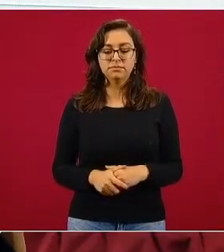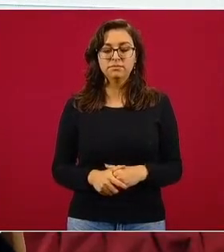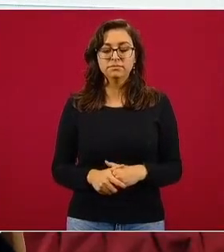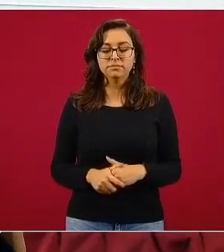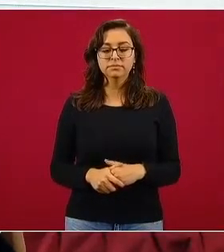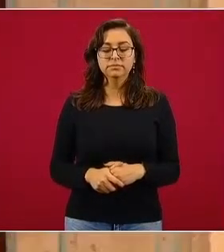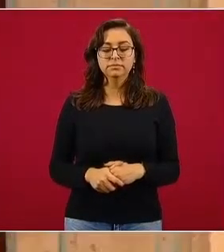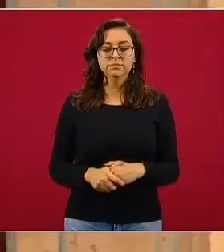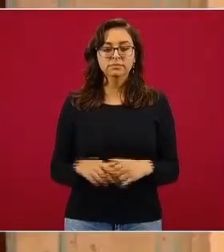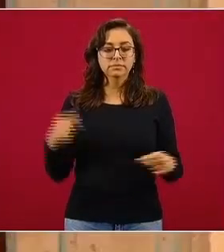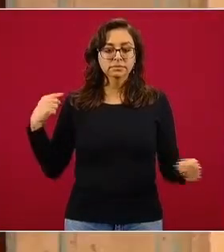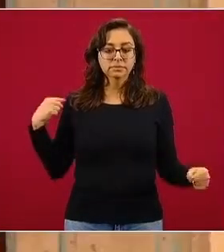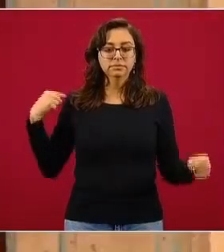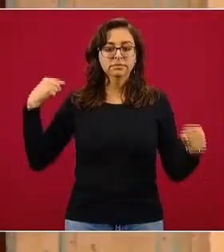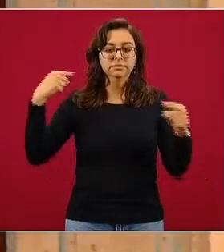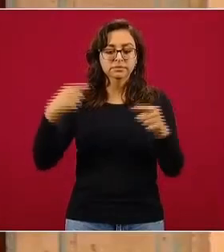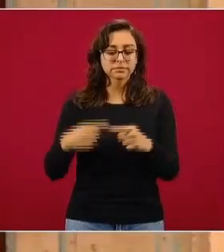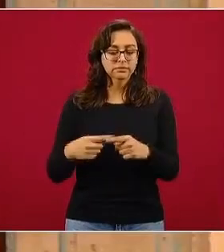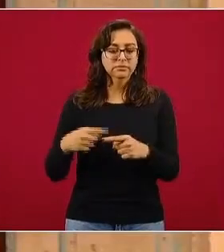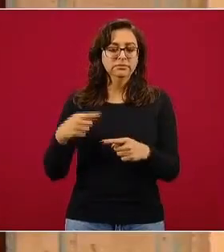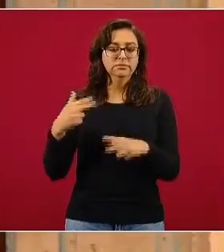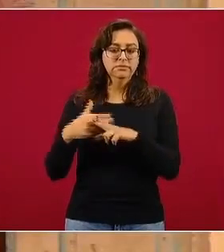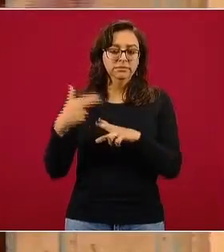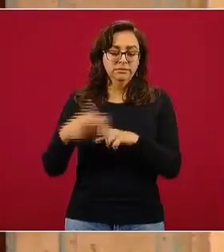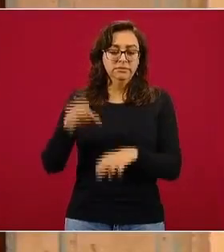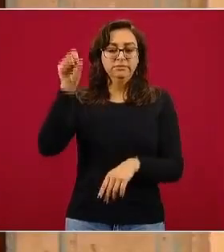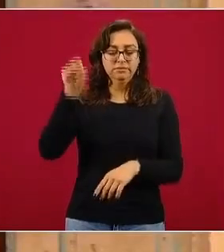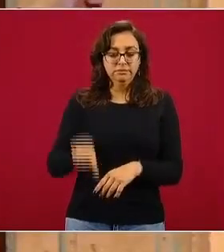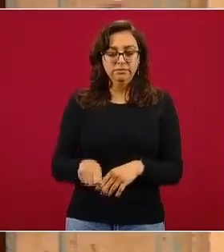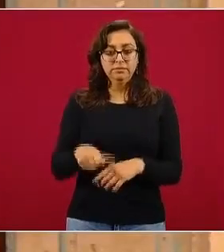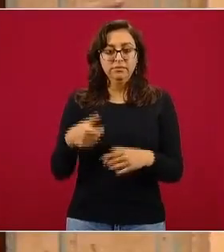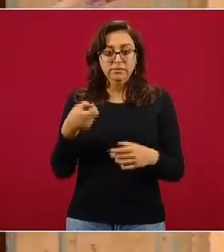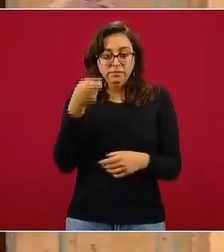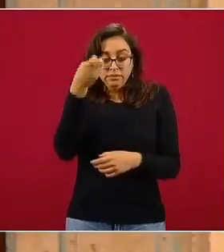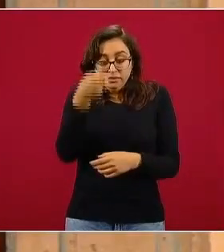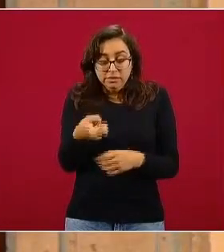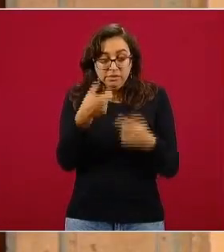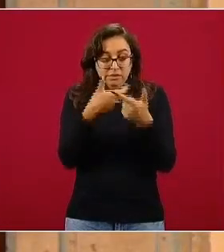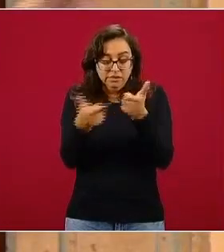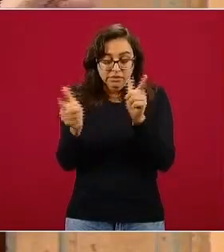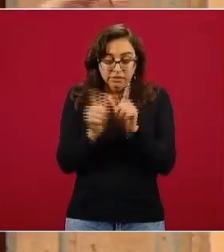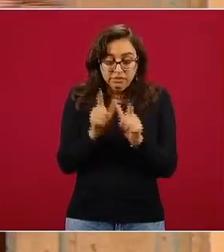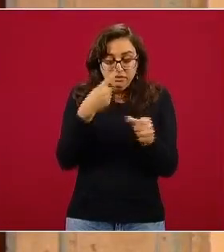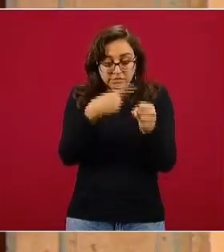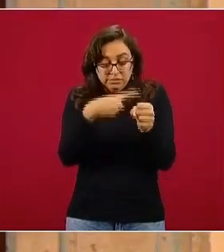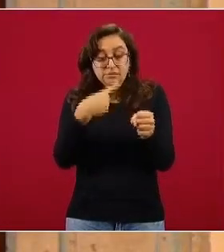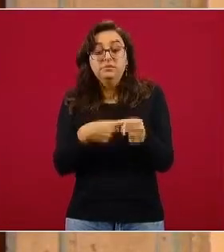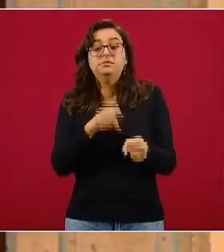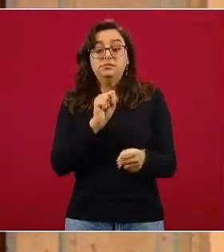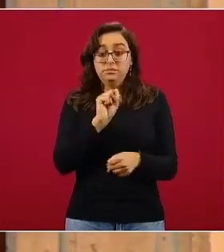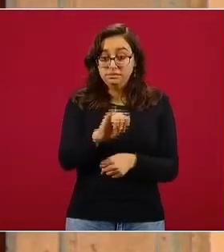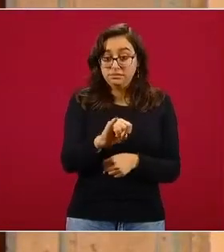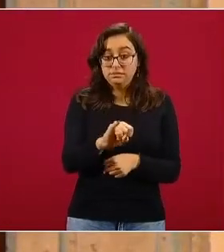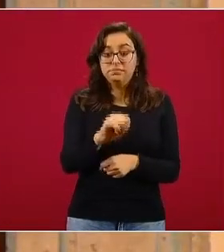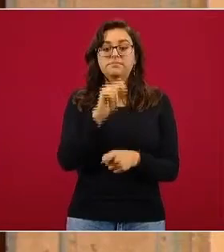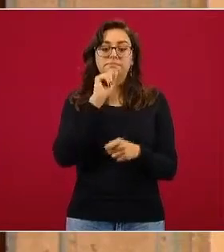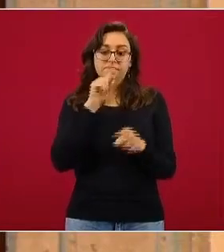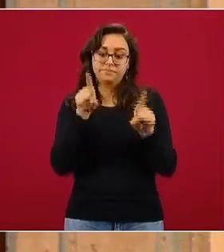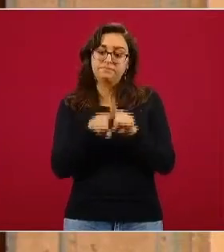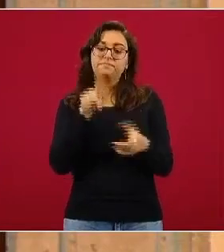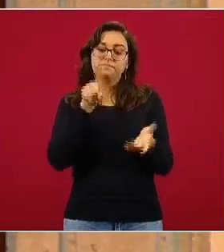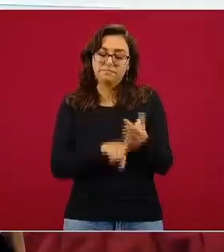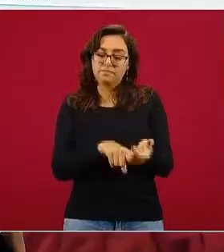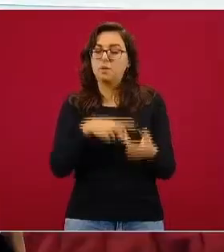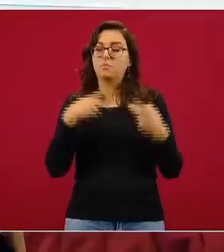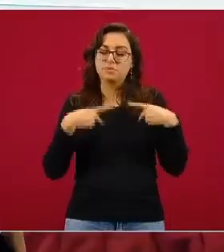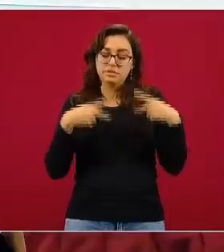COVID-19 al corte del día de hoy. Dentro de este grupo de casos confirmados se encuentran también las lamentables